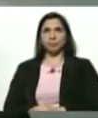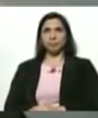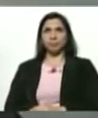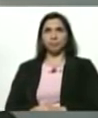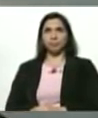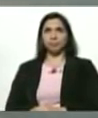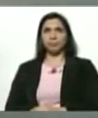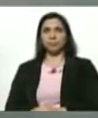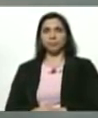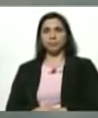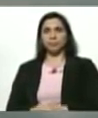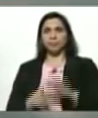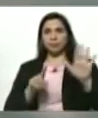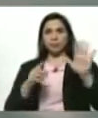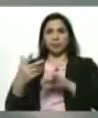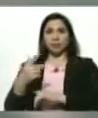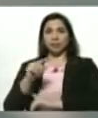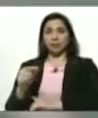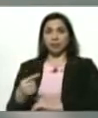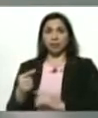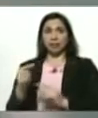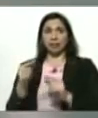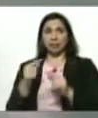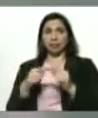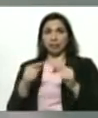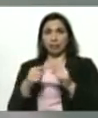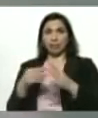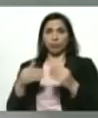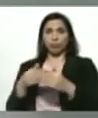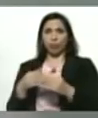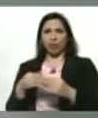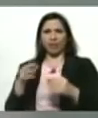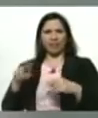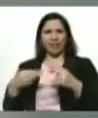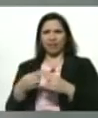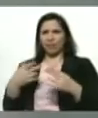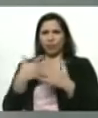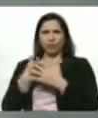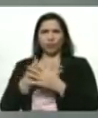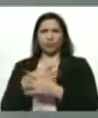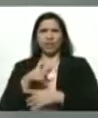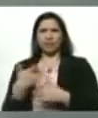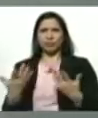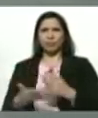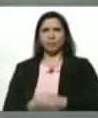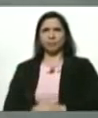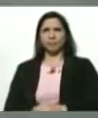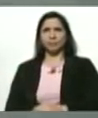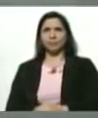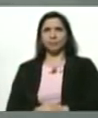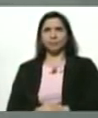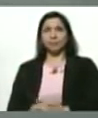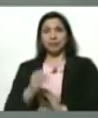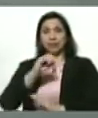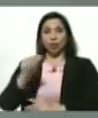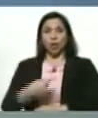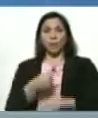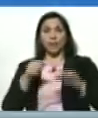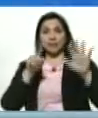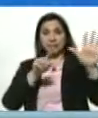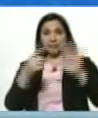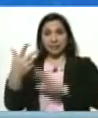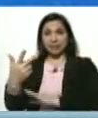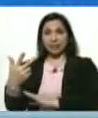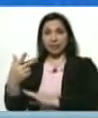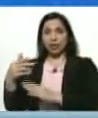63 centavos de dólar nadie creo que en esto nadie se confunda 63 centavos de dólar